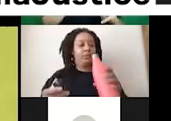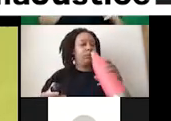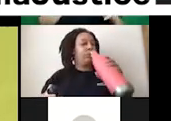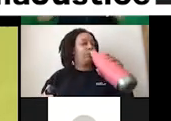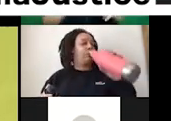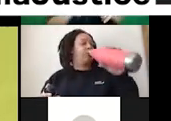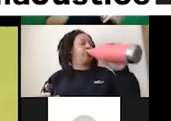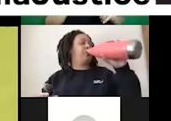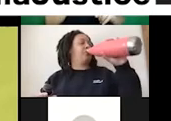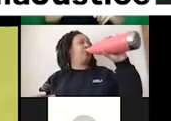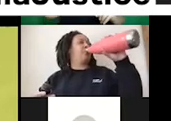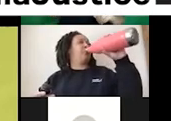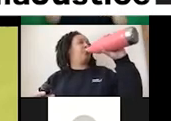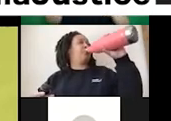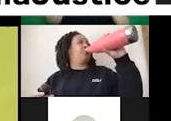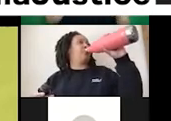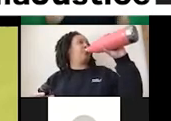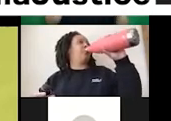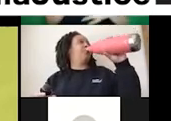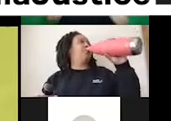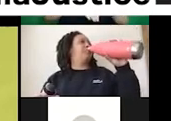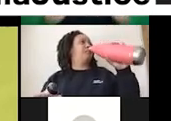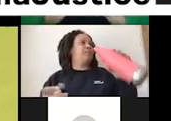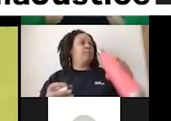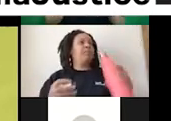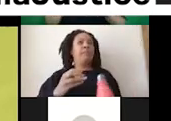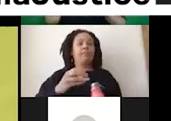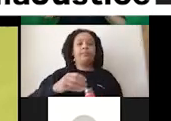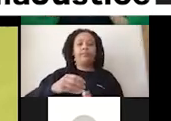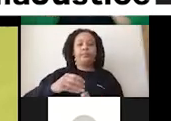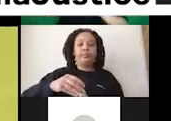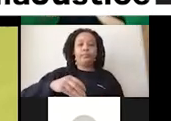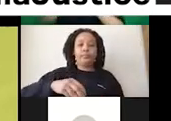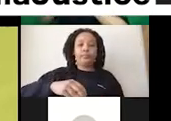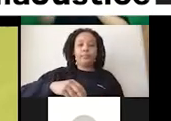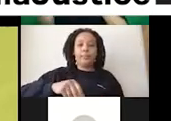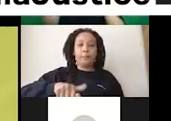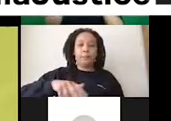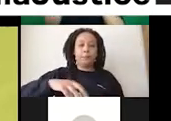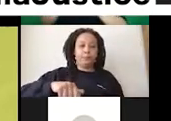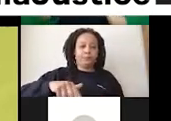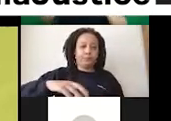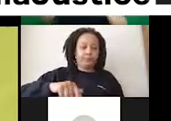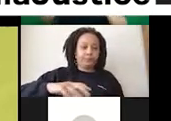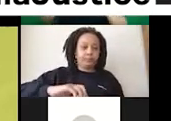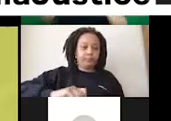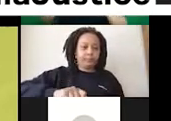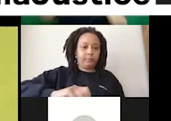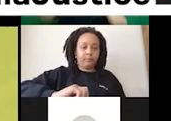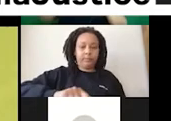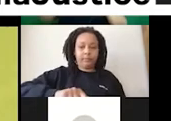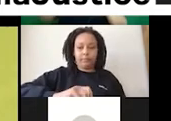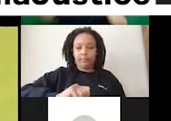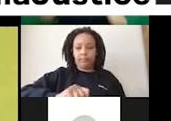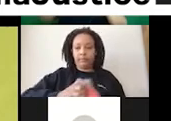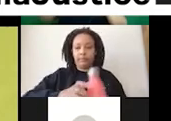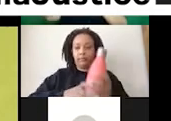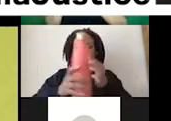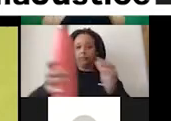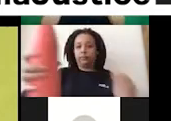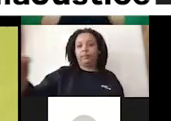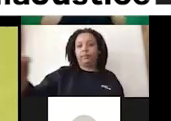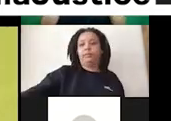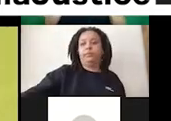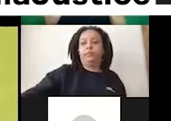conversación si no podemos acordar sobre la realidad en la que existimos en la que estamos teniendo esta conversación y